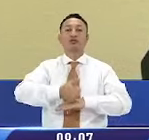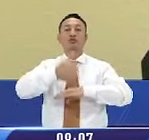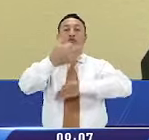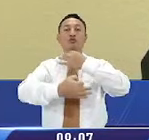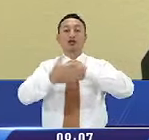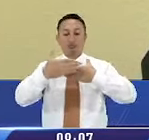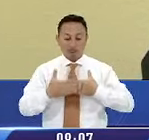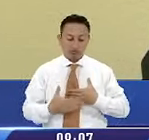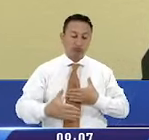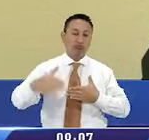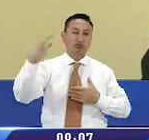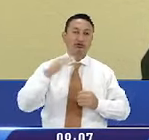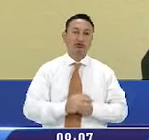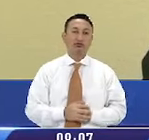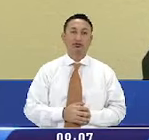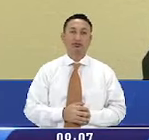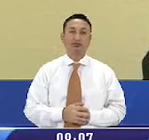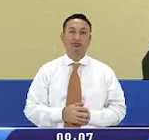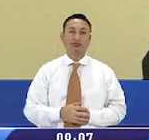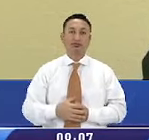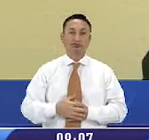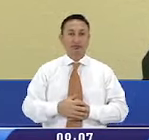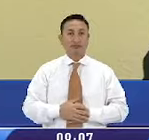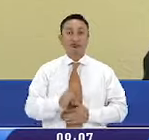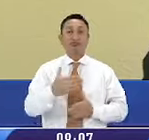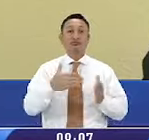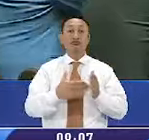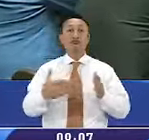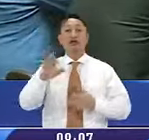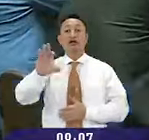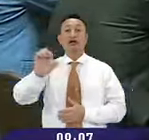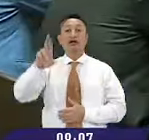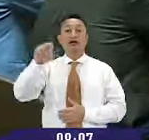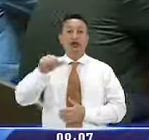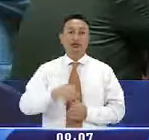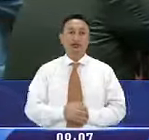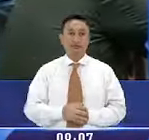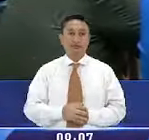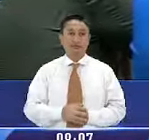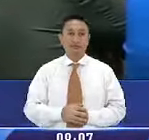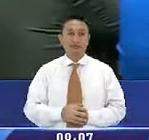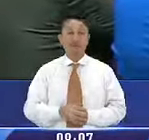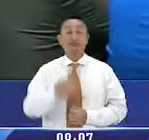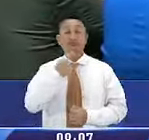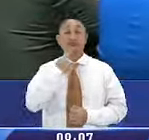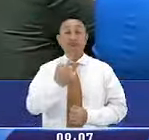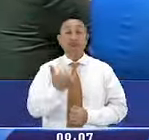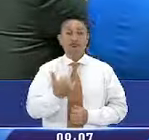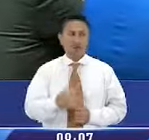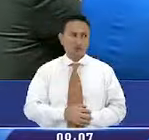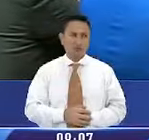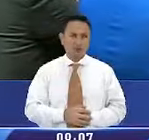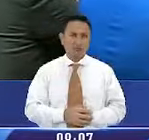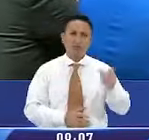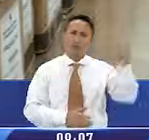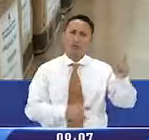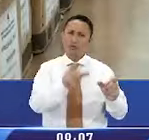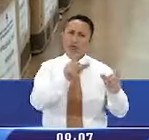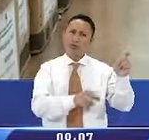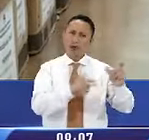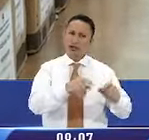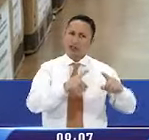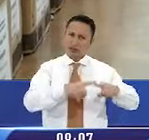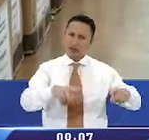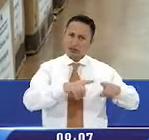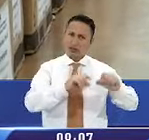continuar con la sustanciación de este proceso en contra del doctor Wilman Terán. La excusa de Córdoba ha despertado la preocupación de varios sectores